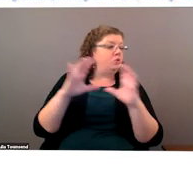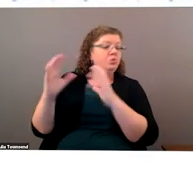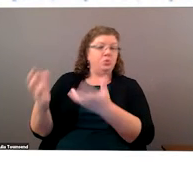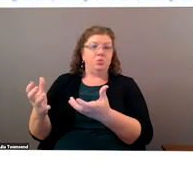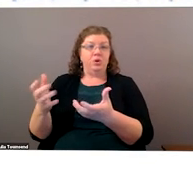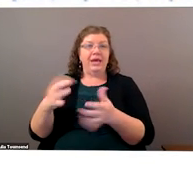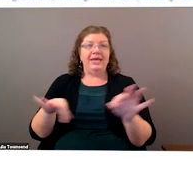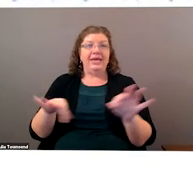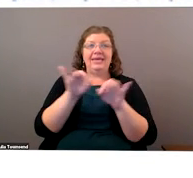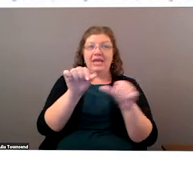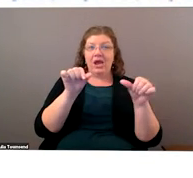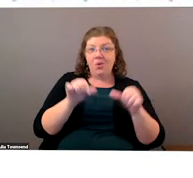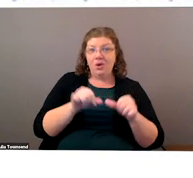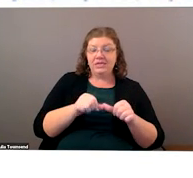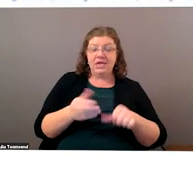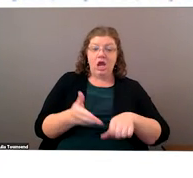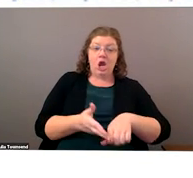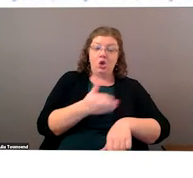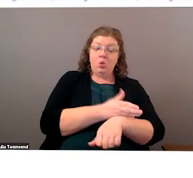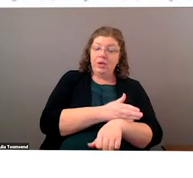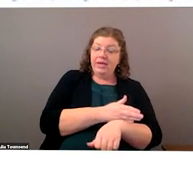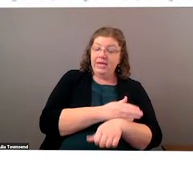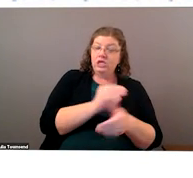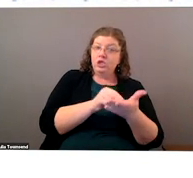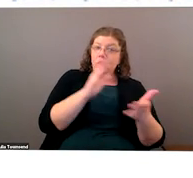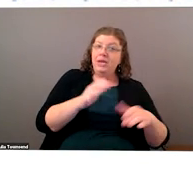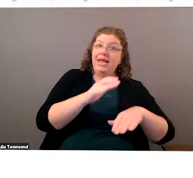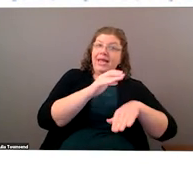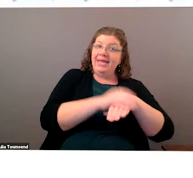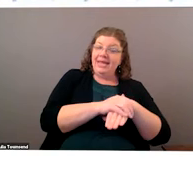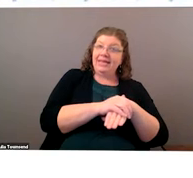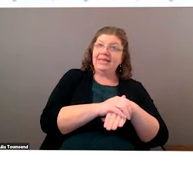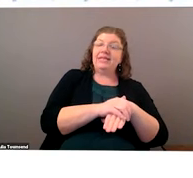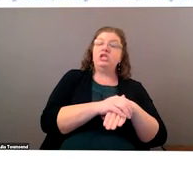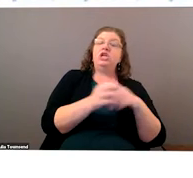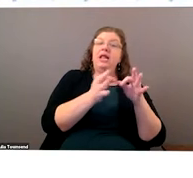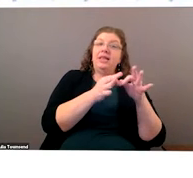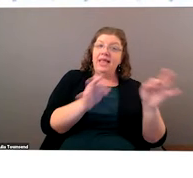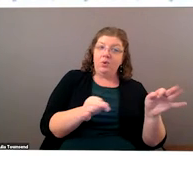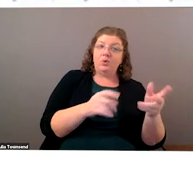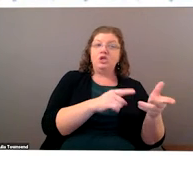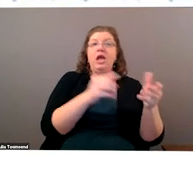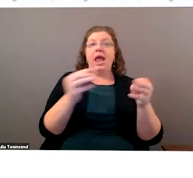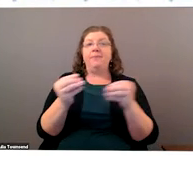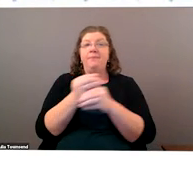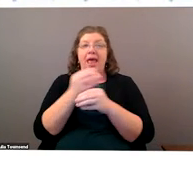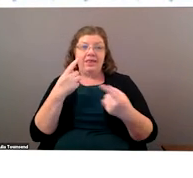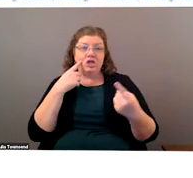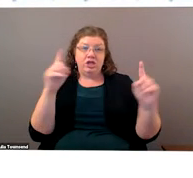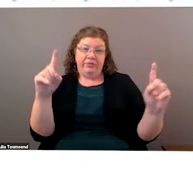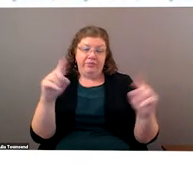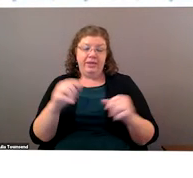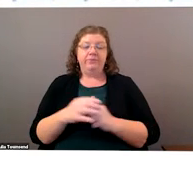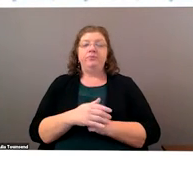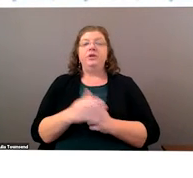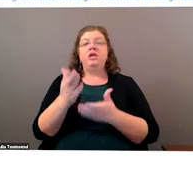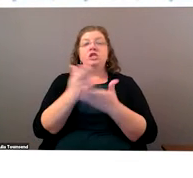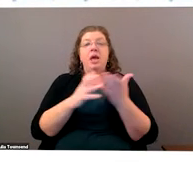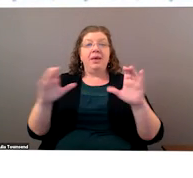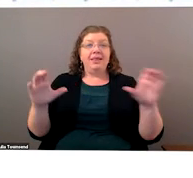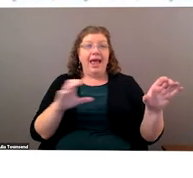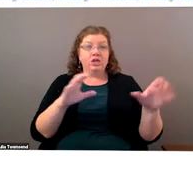claves, que es incrementar el rendimiento de los estudiantes en lengua, literatura y matemáticas. Y algunas de las acciones incluyen